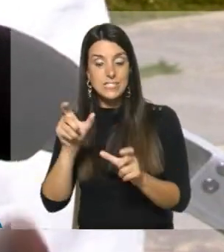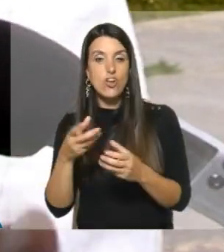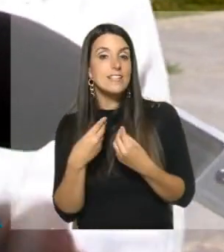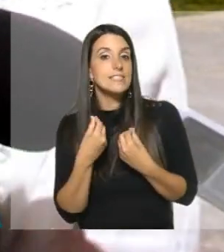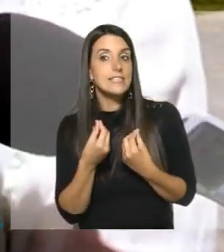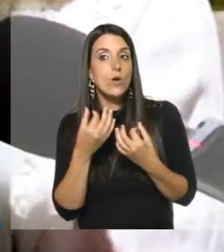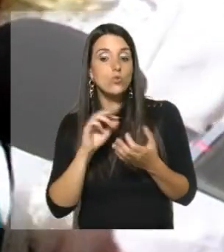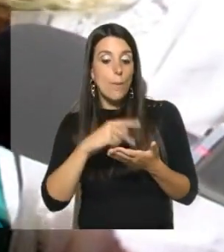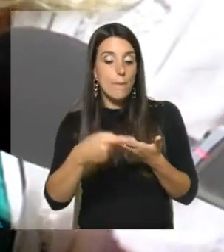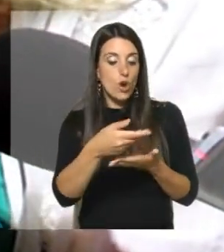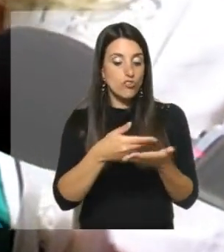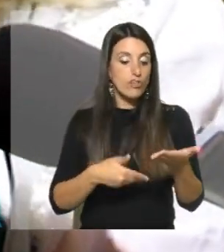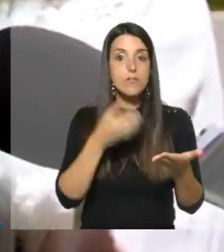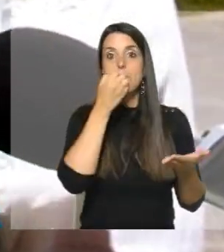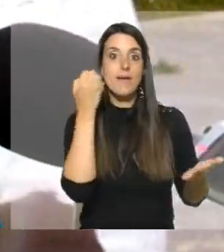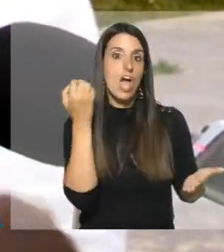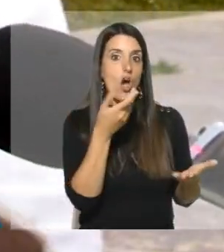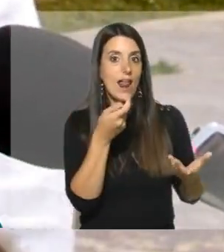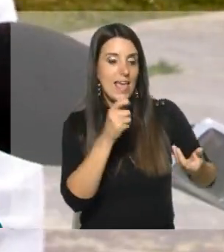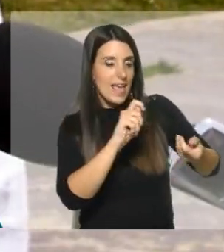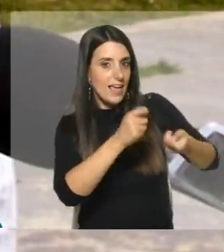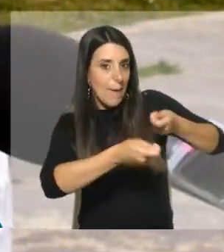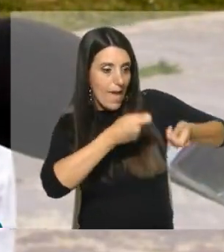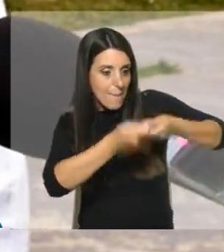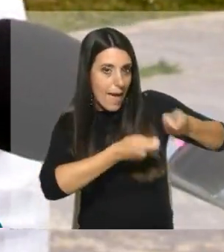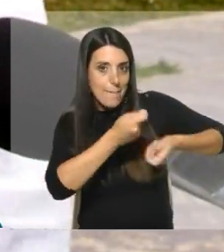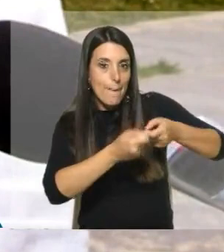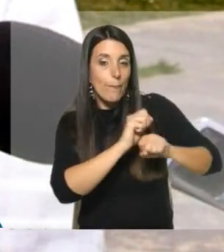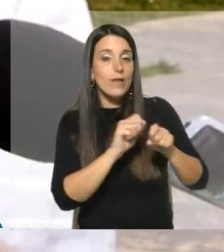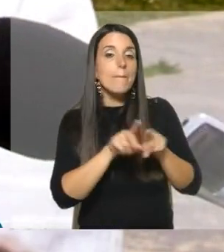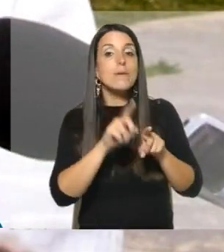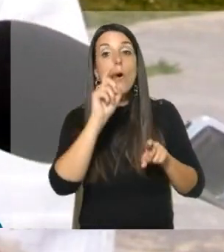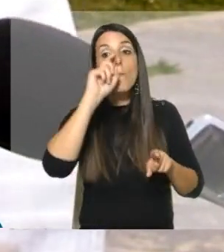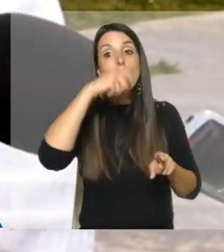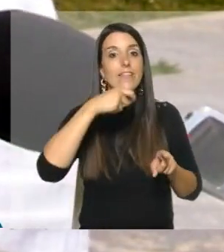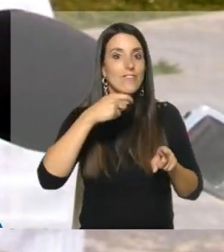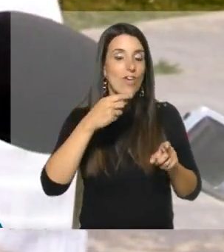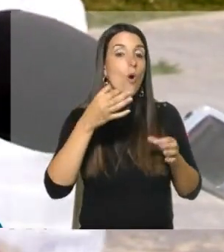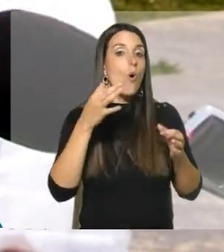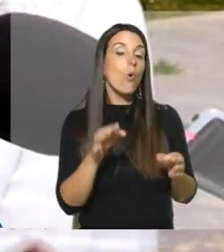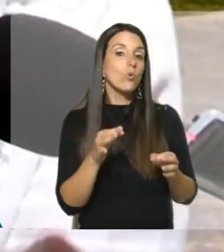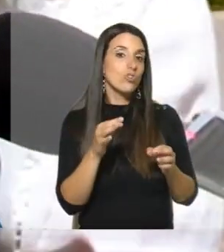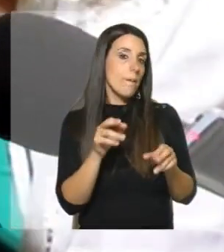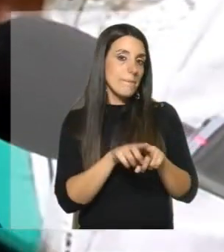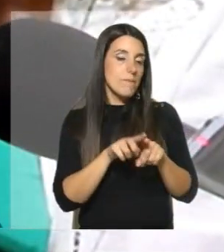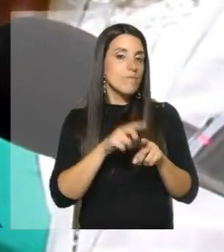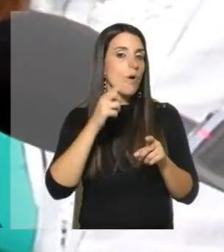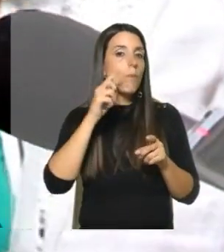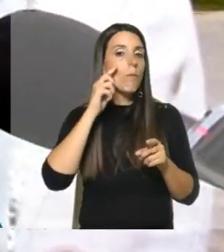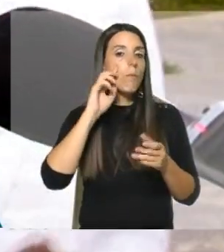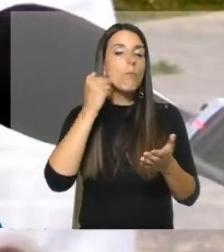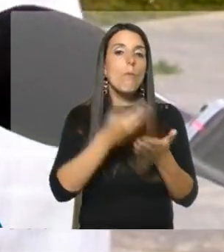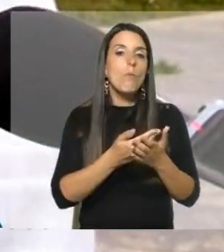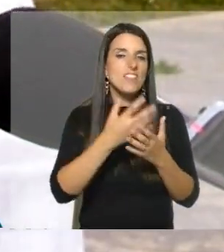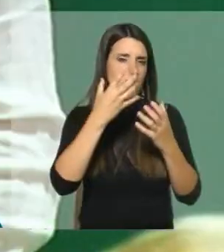terminamos con un proyecto que siempre es mejor y eso es lo que estamos haciendo con Montevideo se adelanta nosotros llevamos propuestas serias con fundamento